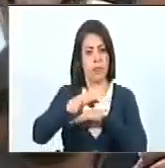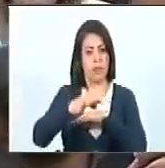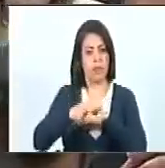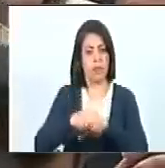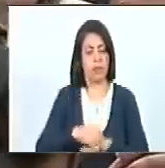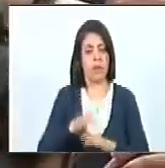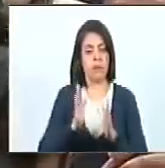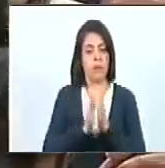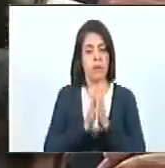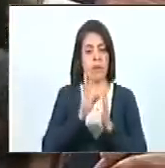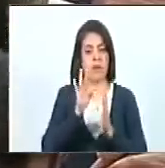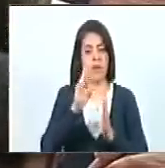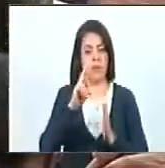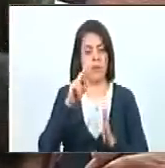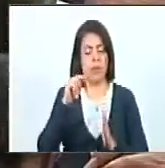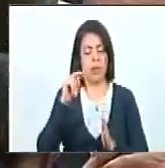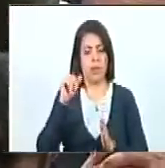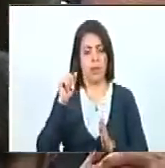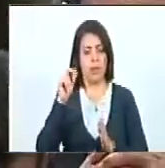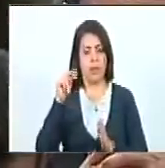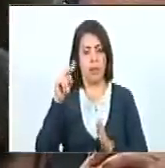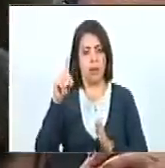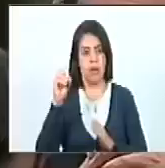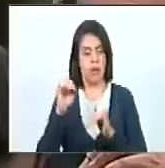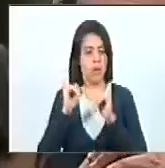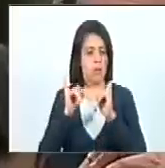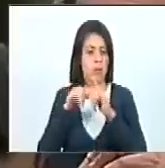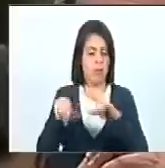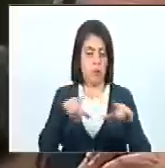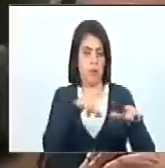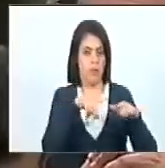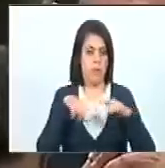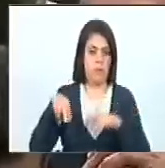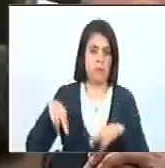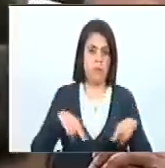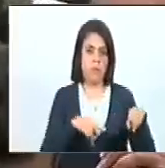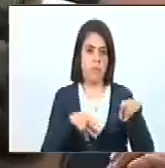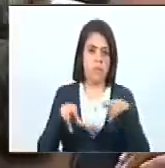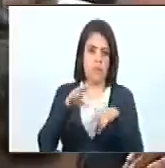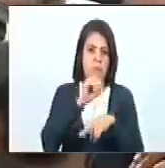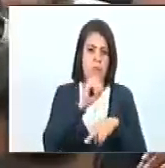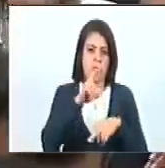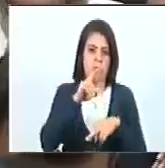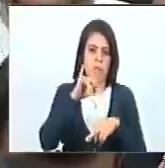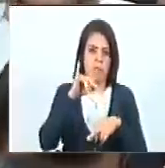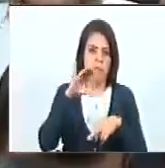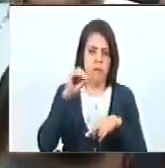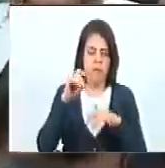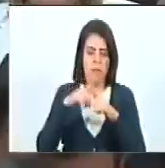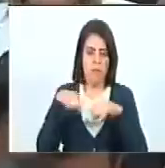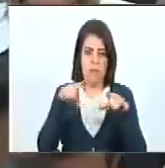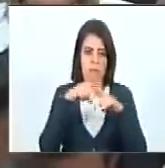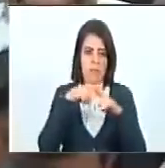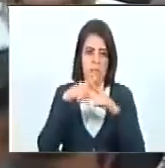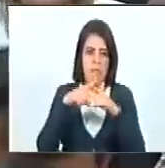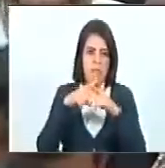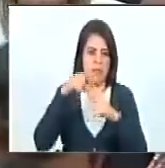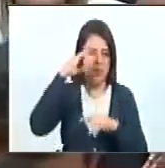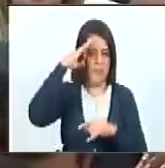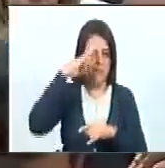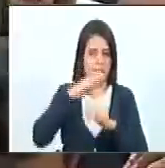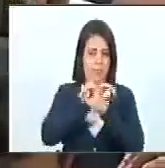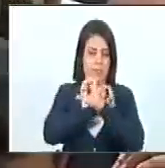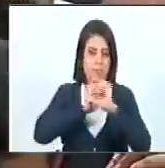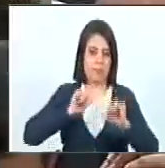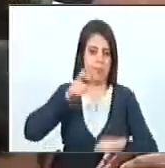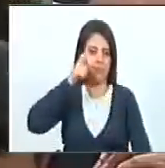San Fernando de Atabapo, en pleno el río Orinoco, en un puesto de la Guardia